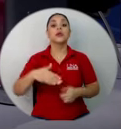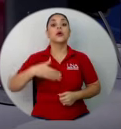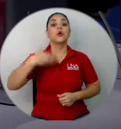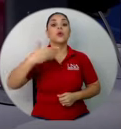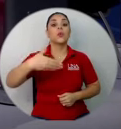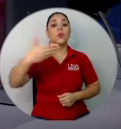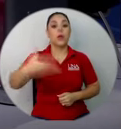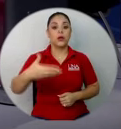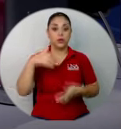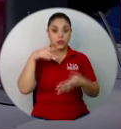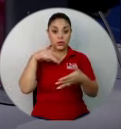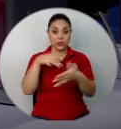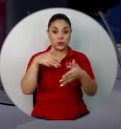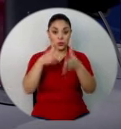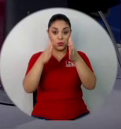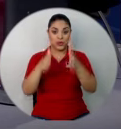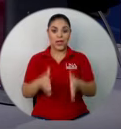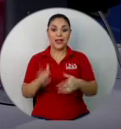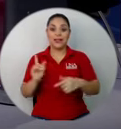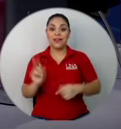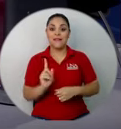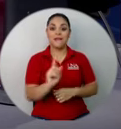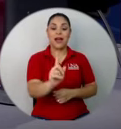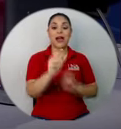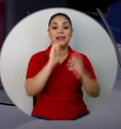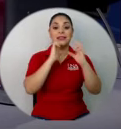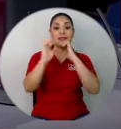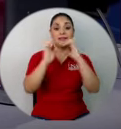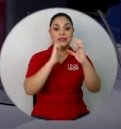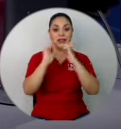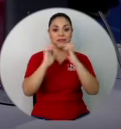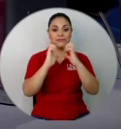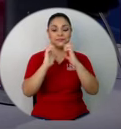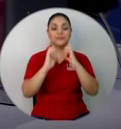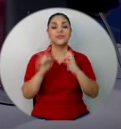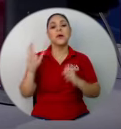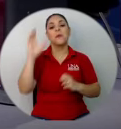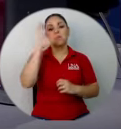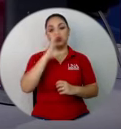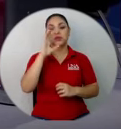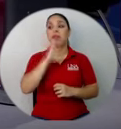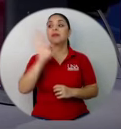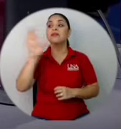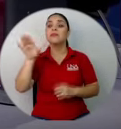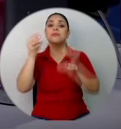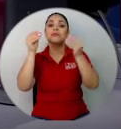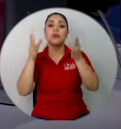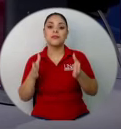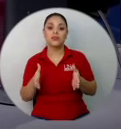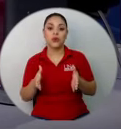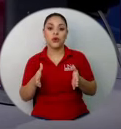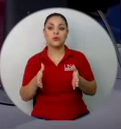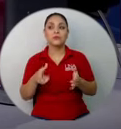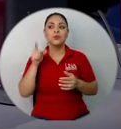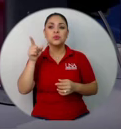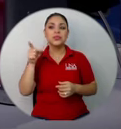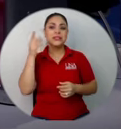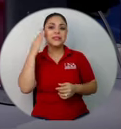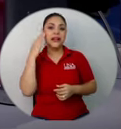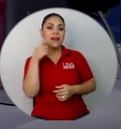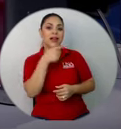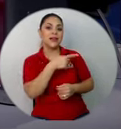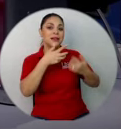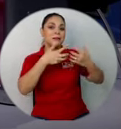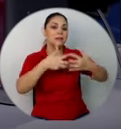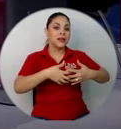la fuerza laboral, que los están llamando para entrevistas, lo buscan mucho a los profesores, a las profesoras, le preguntan qué sabe de esa